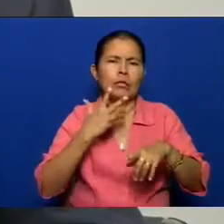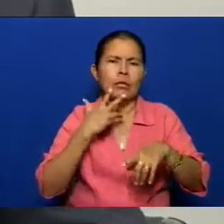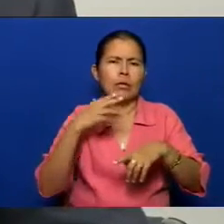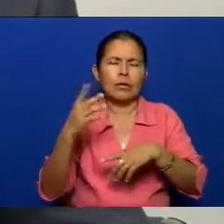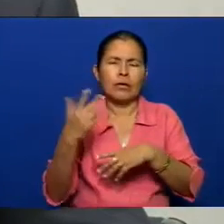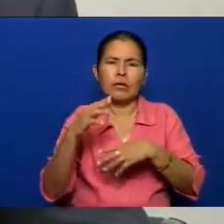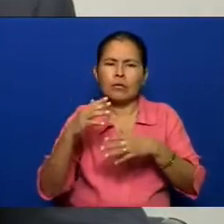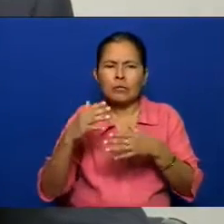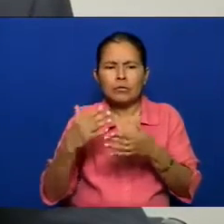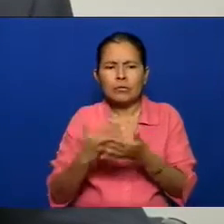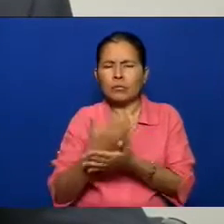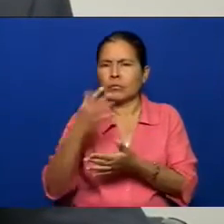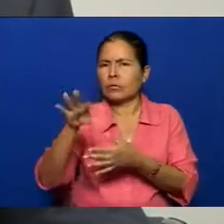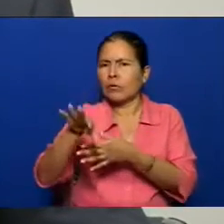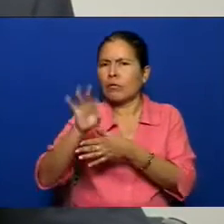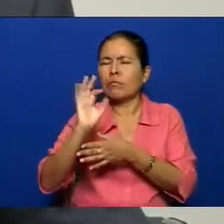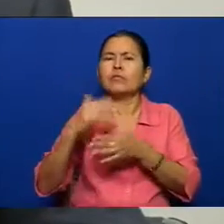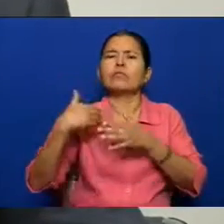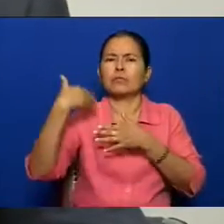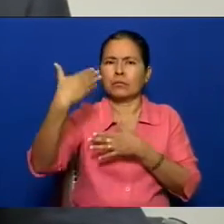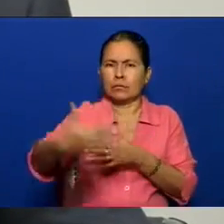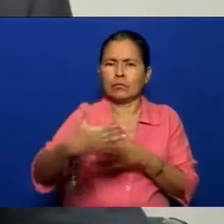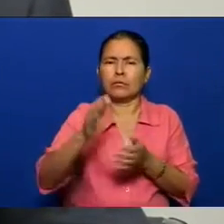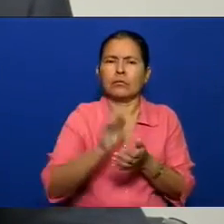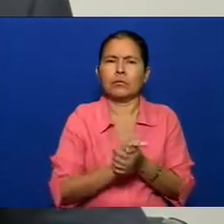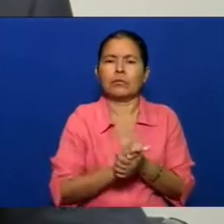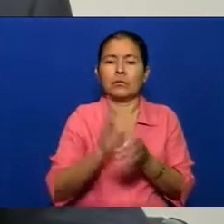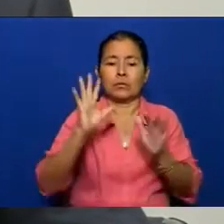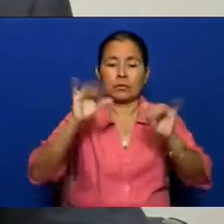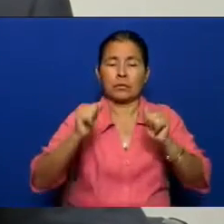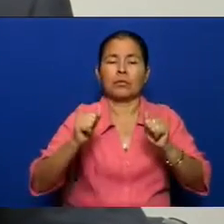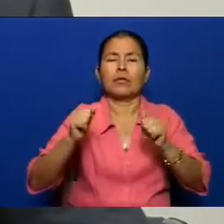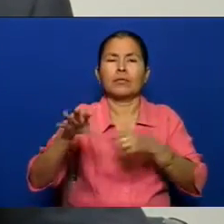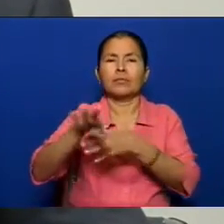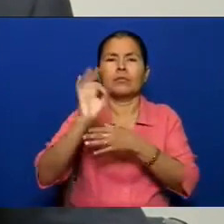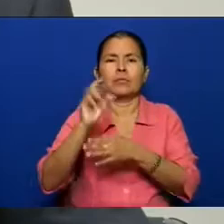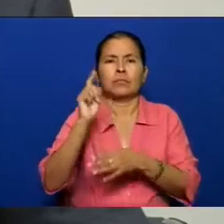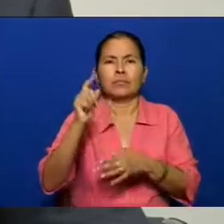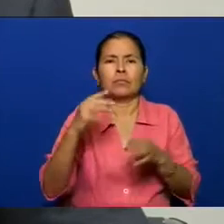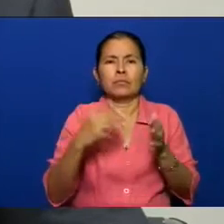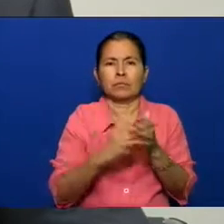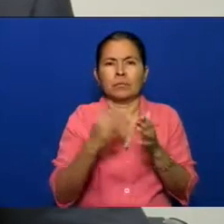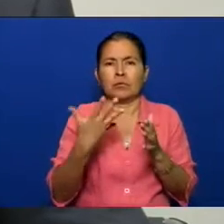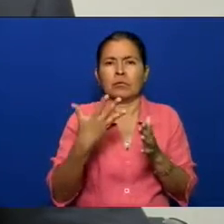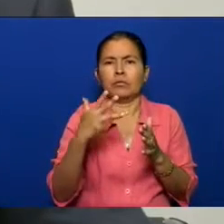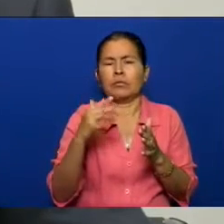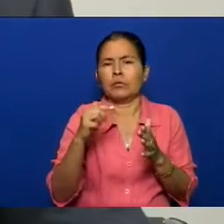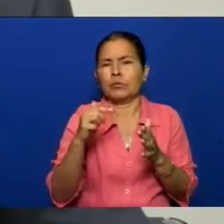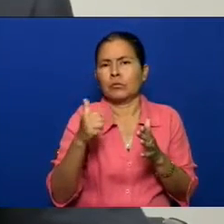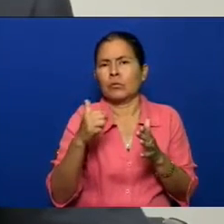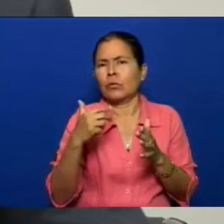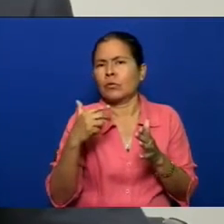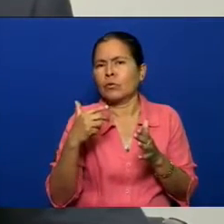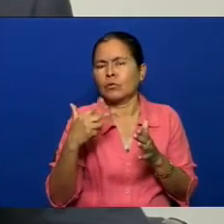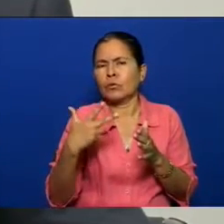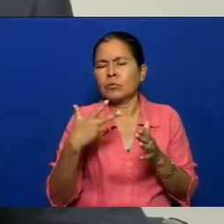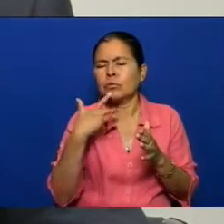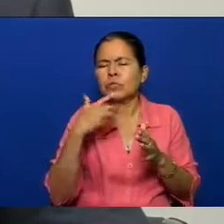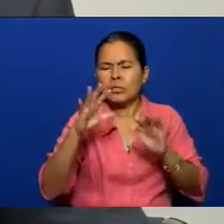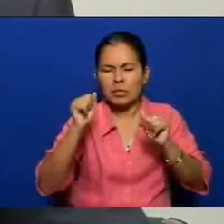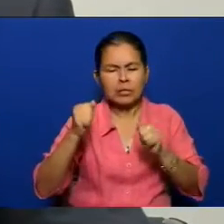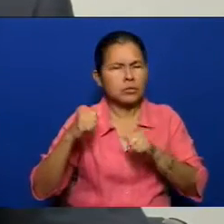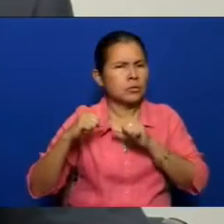habían oficinas aquí. Pero desde el año 78 estamos con presencia física aquí. Son 37 años